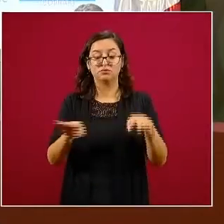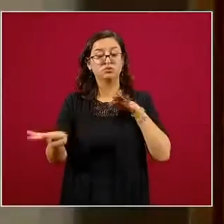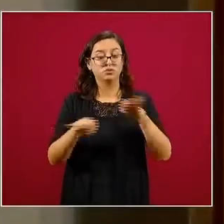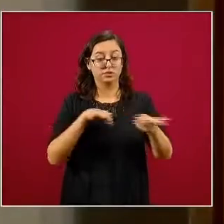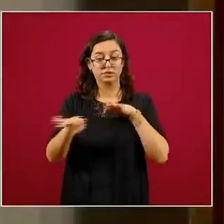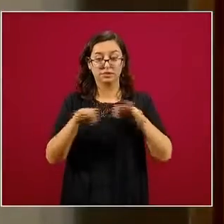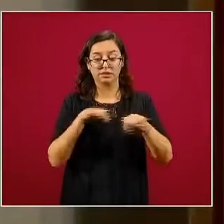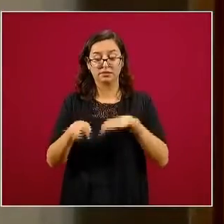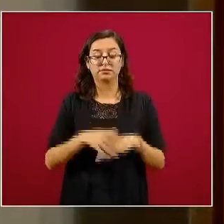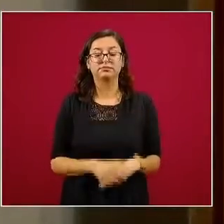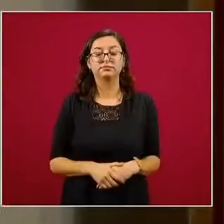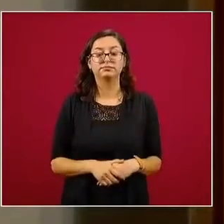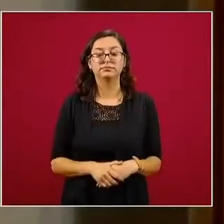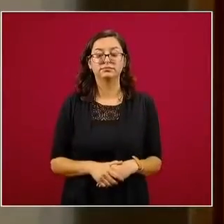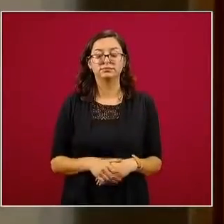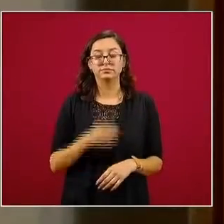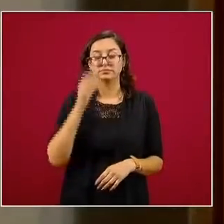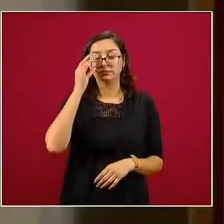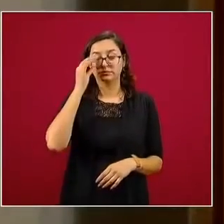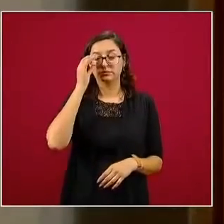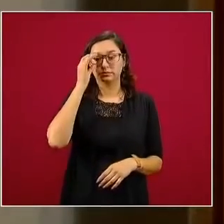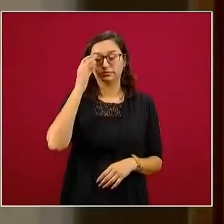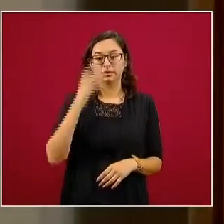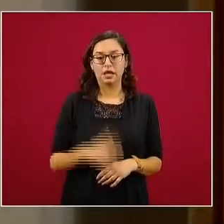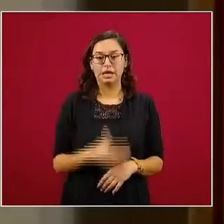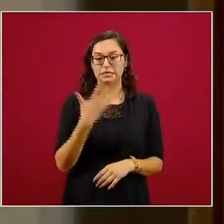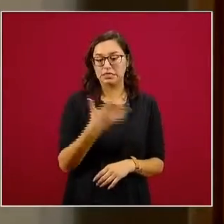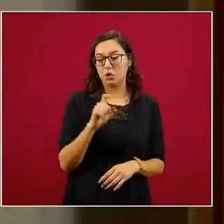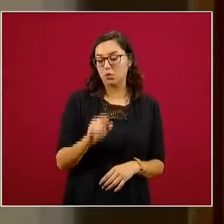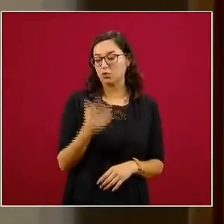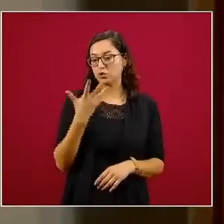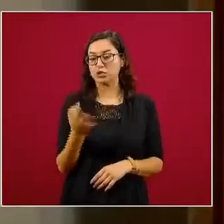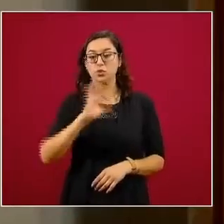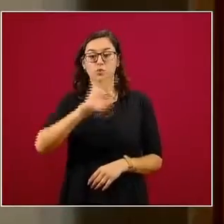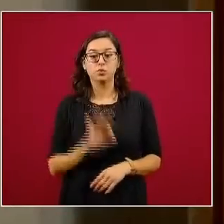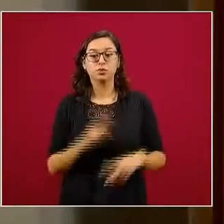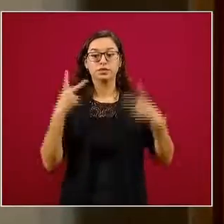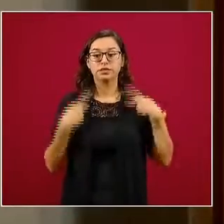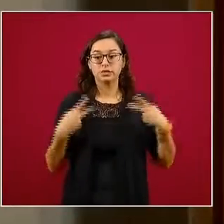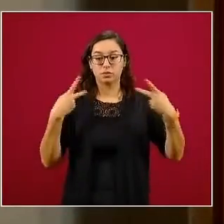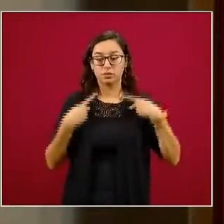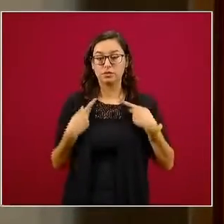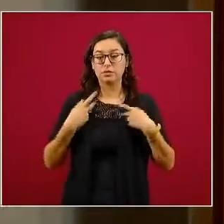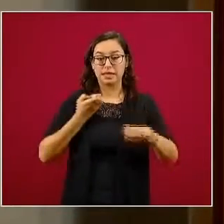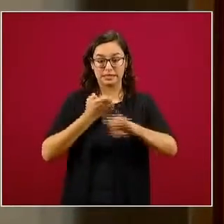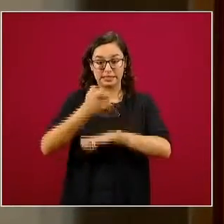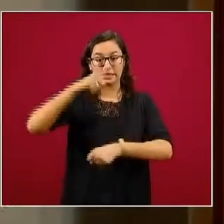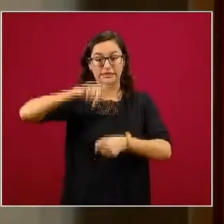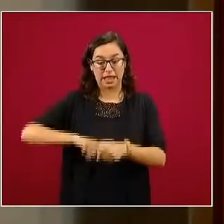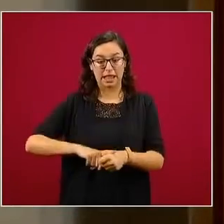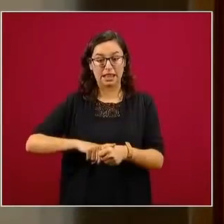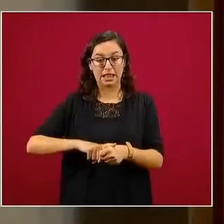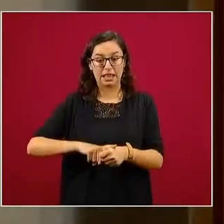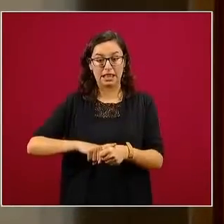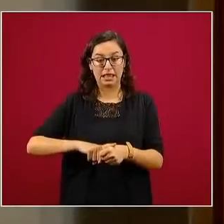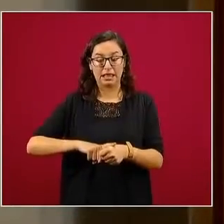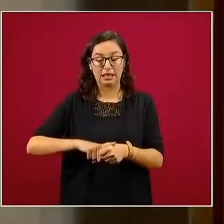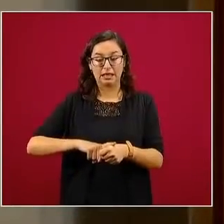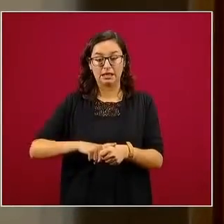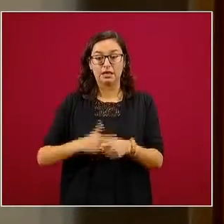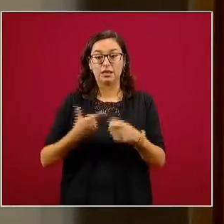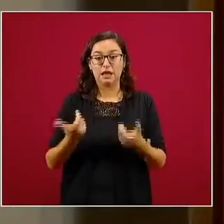general, pero de lo que sería la sociedad también expresada a través de las instituciones. Básicamente, por favor, la